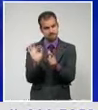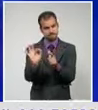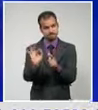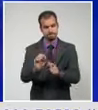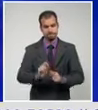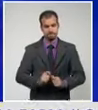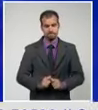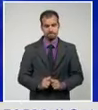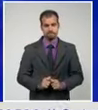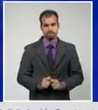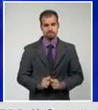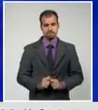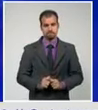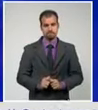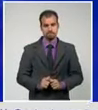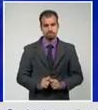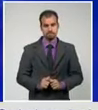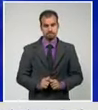3 territorios,